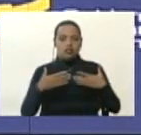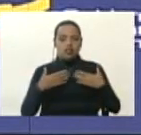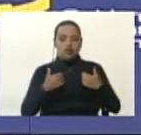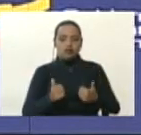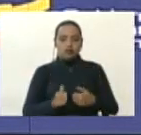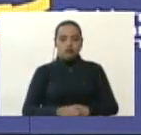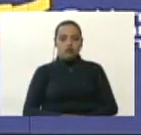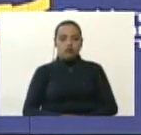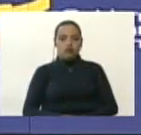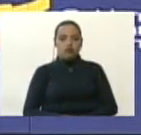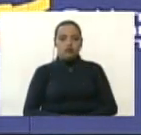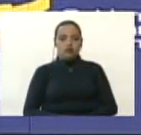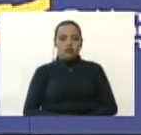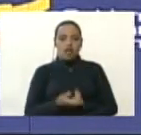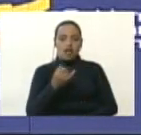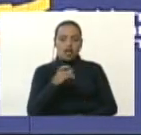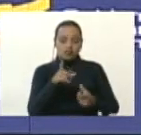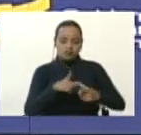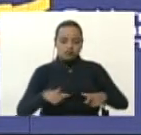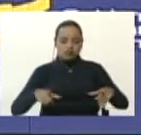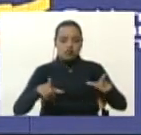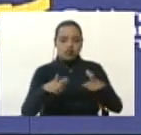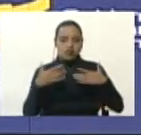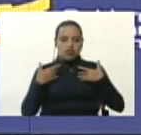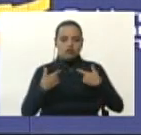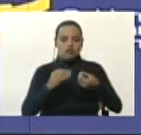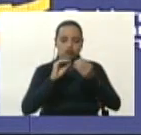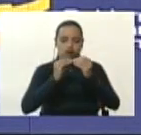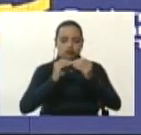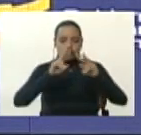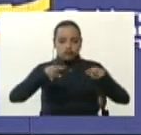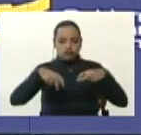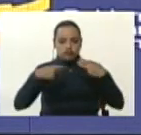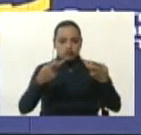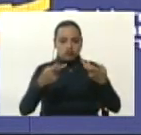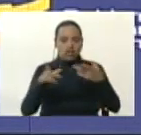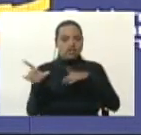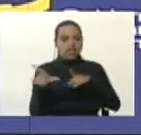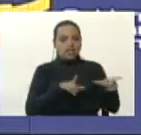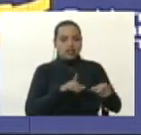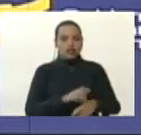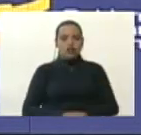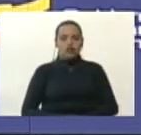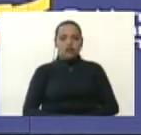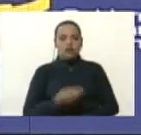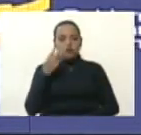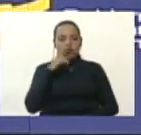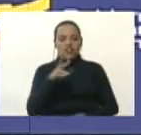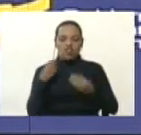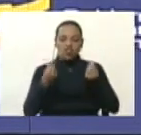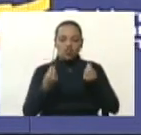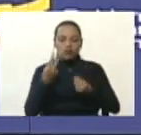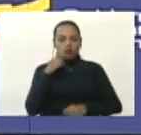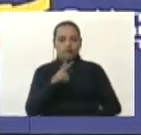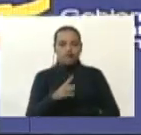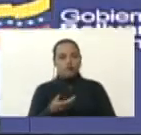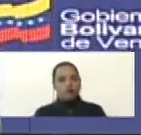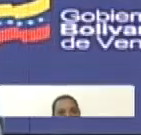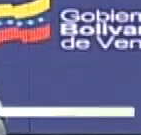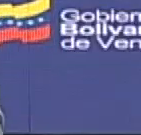Ahí tienen un ambulatorio reparado, readecuado. Y vamos a ver cómo quedó. Adelante,